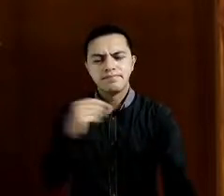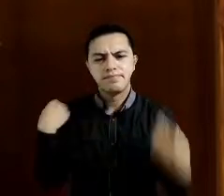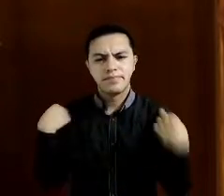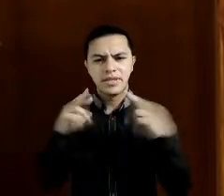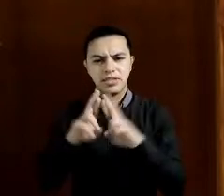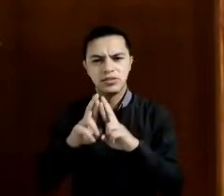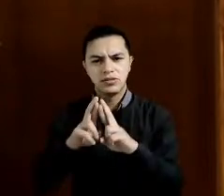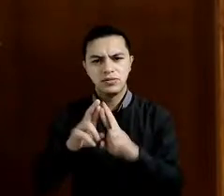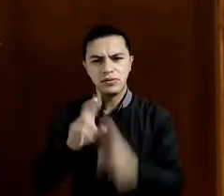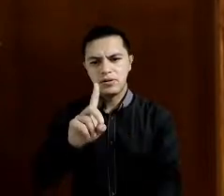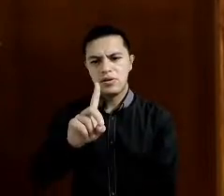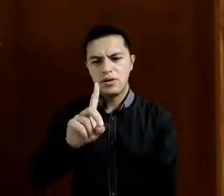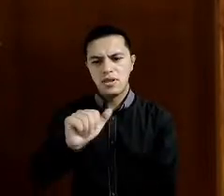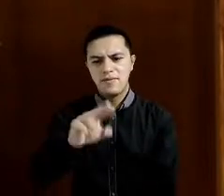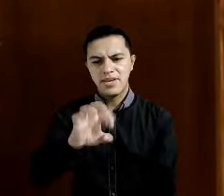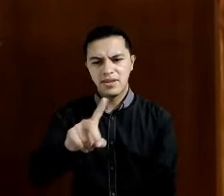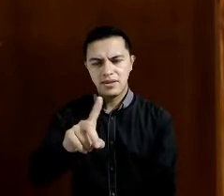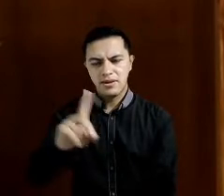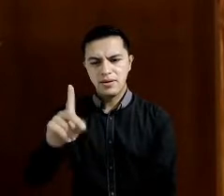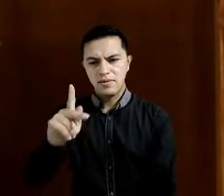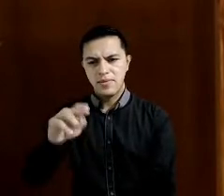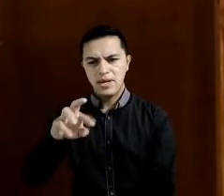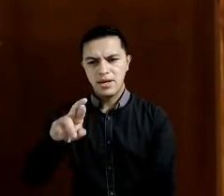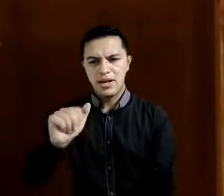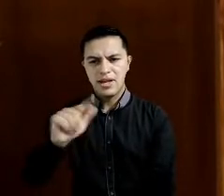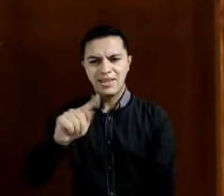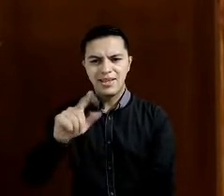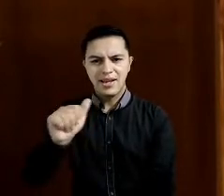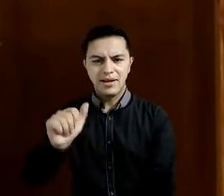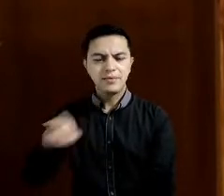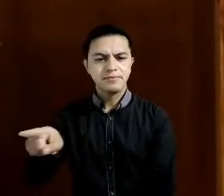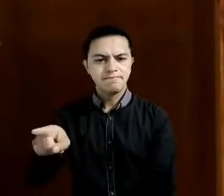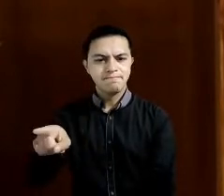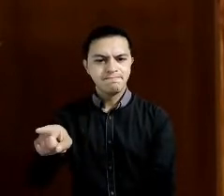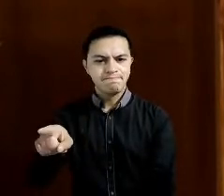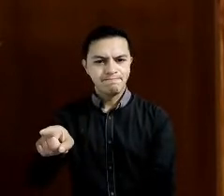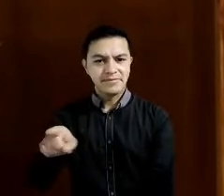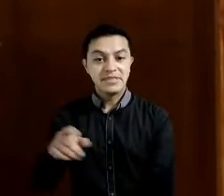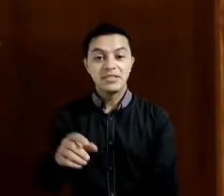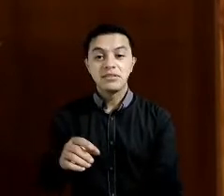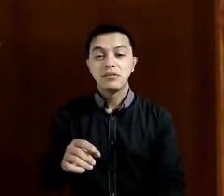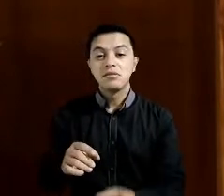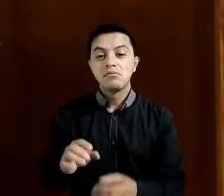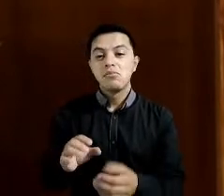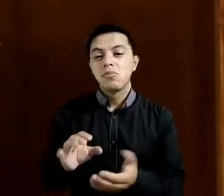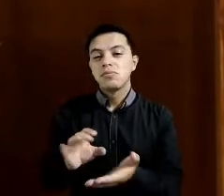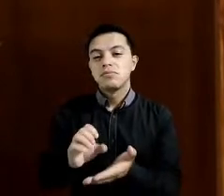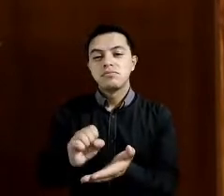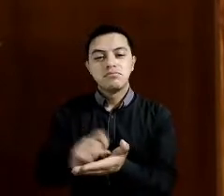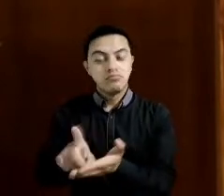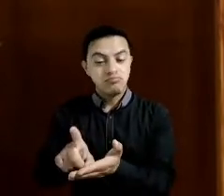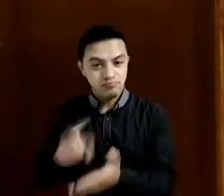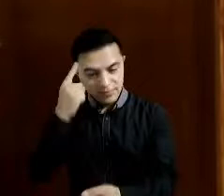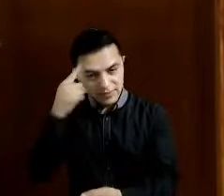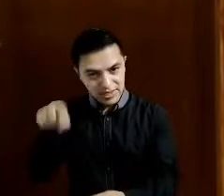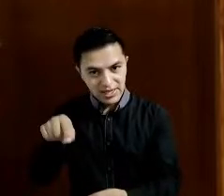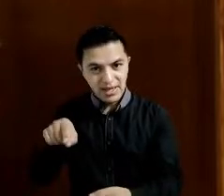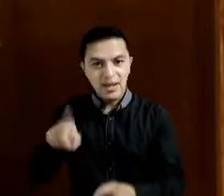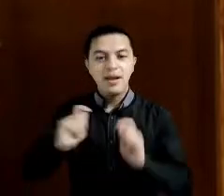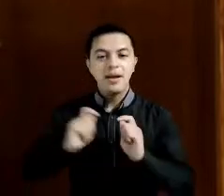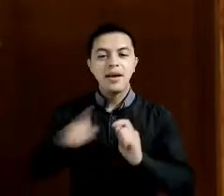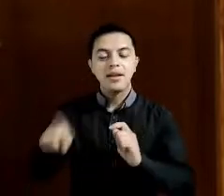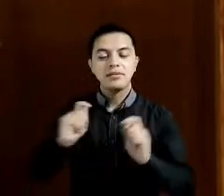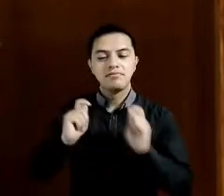Rodríguez, quien a través de concurso de oposición para la promoción del servicio profesional docente, le fue